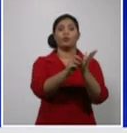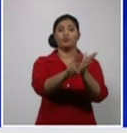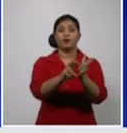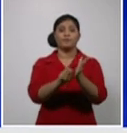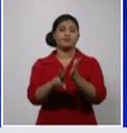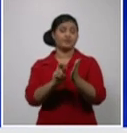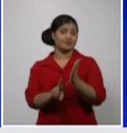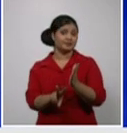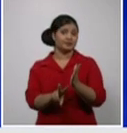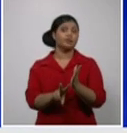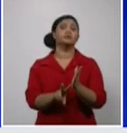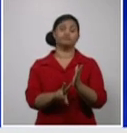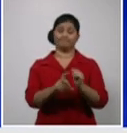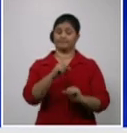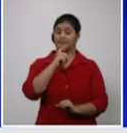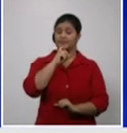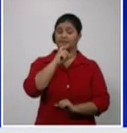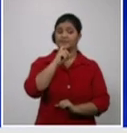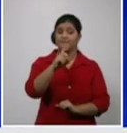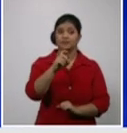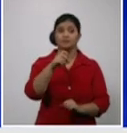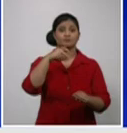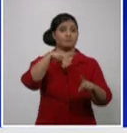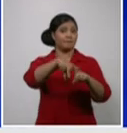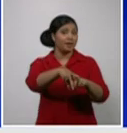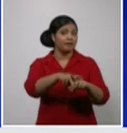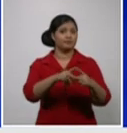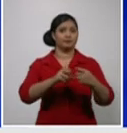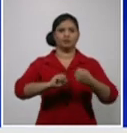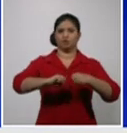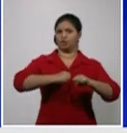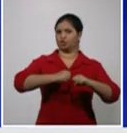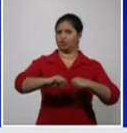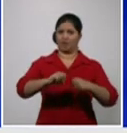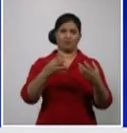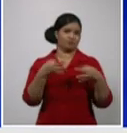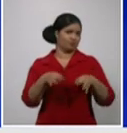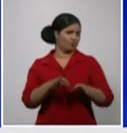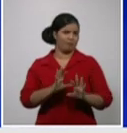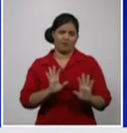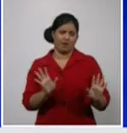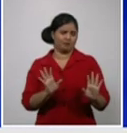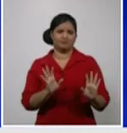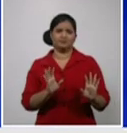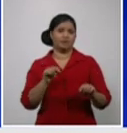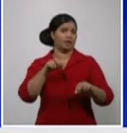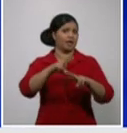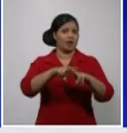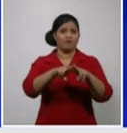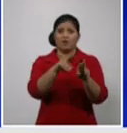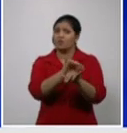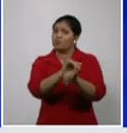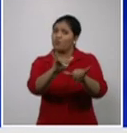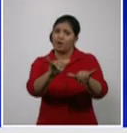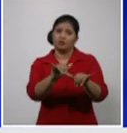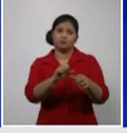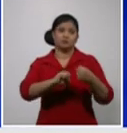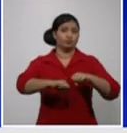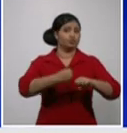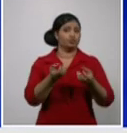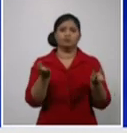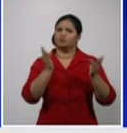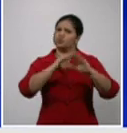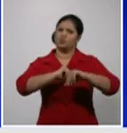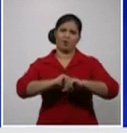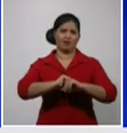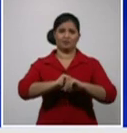difícil que se logre el control, y como es natural, para que se logre consolidado, pues